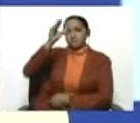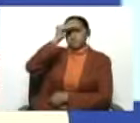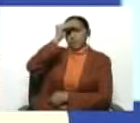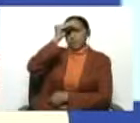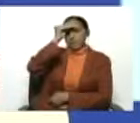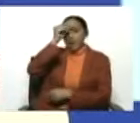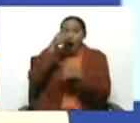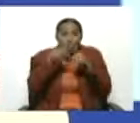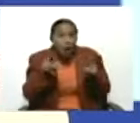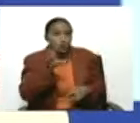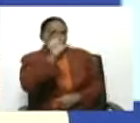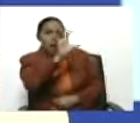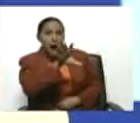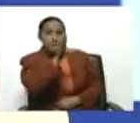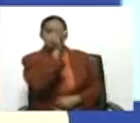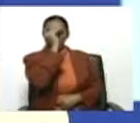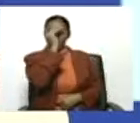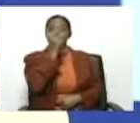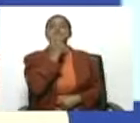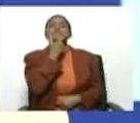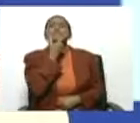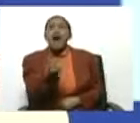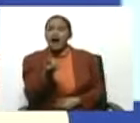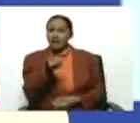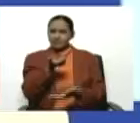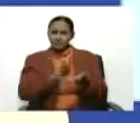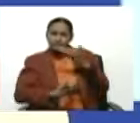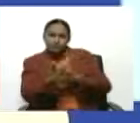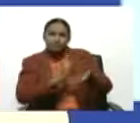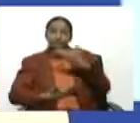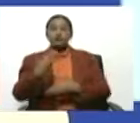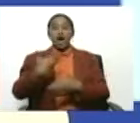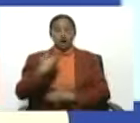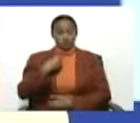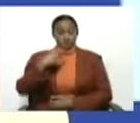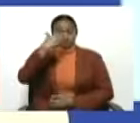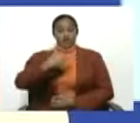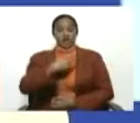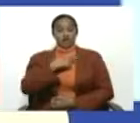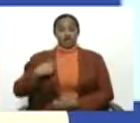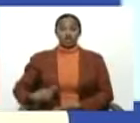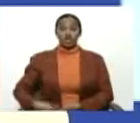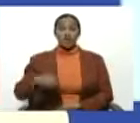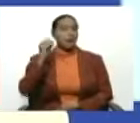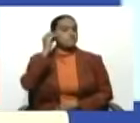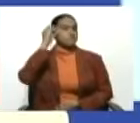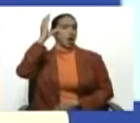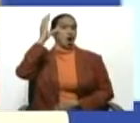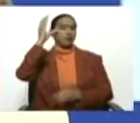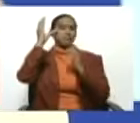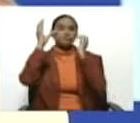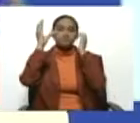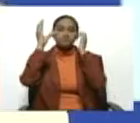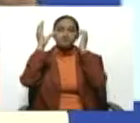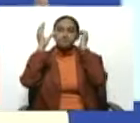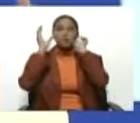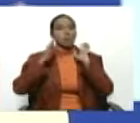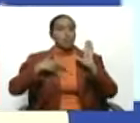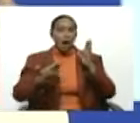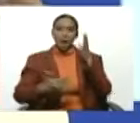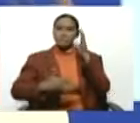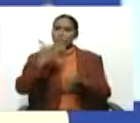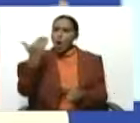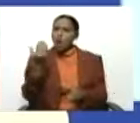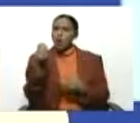al estudiantes especialmente para aprender cómo se puede innovar las la capacidad de innovación y